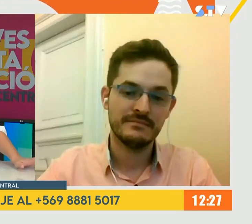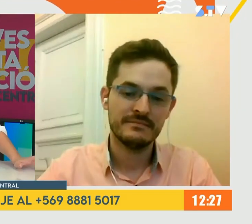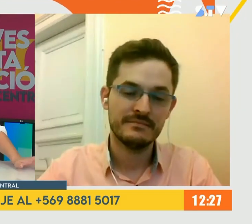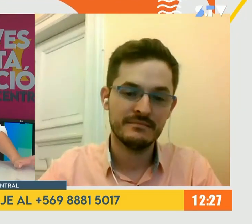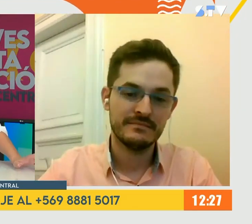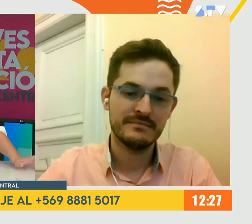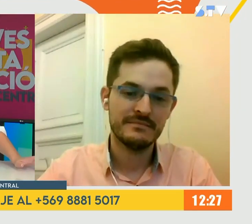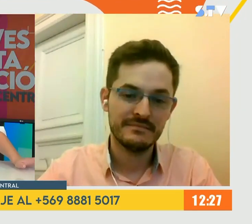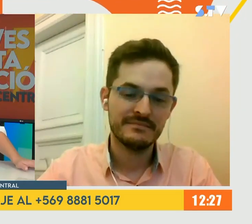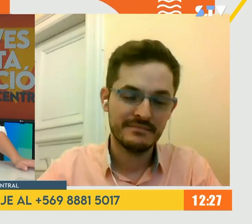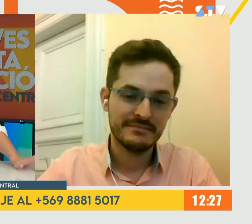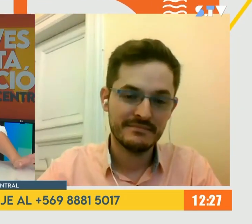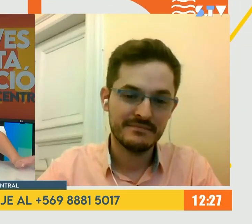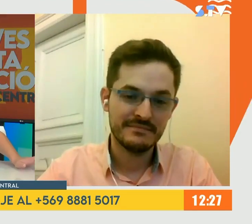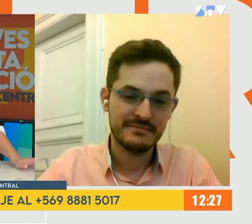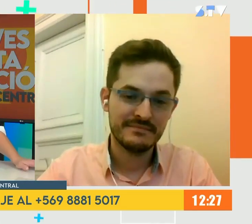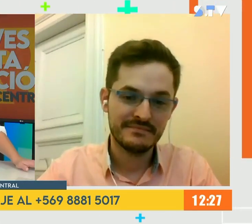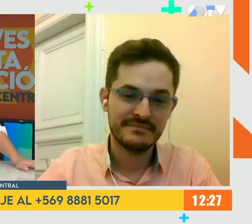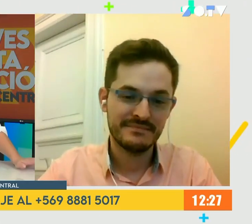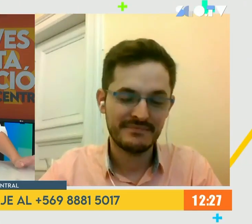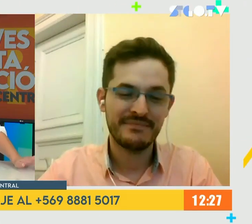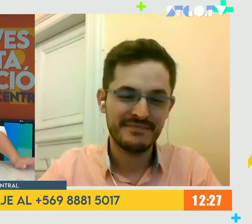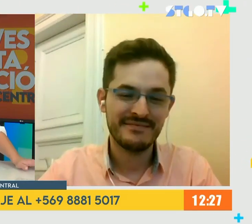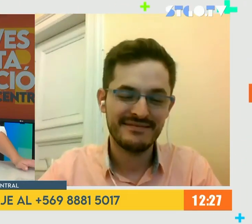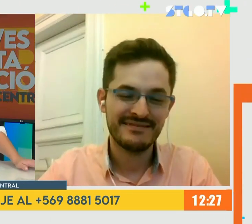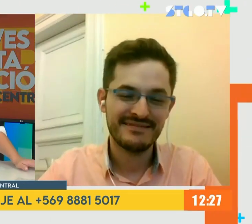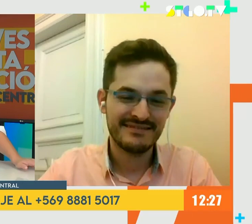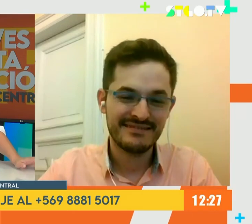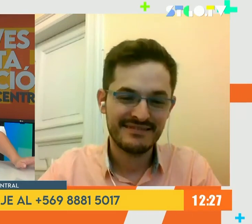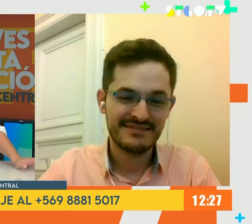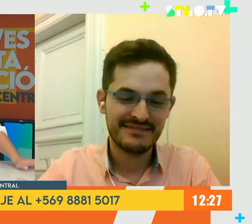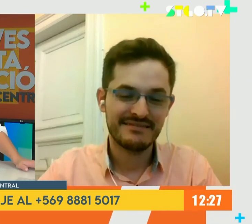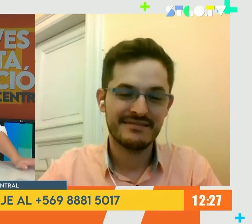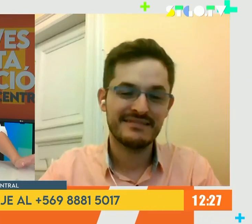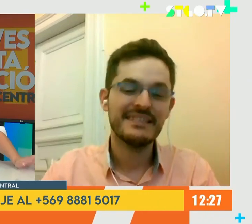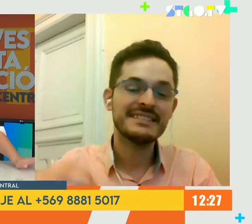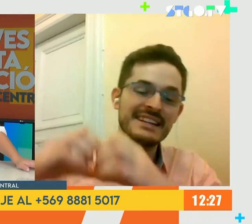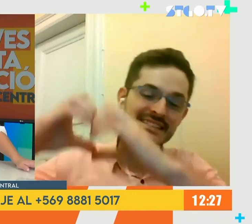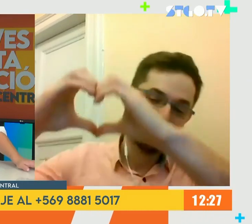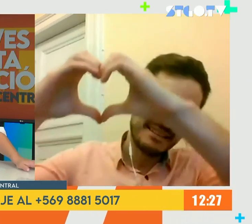hito fundamental, que es la primera votación en el Pleno en el día de ayer. Un abrazo